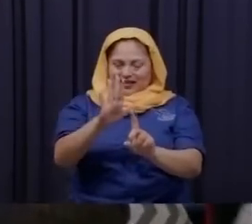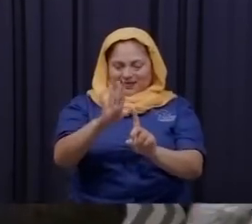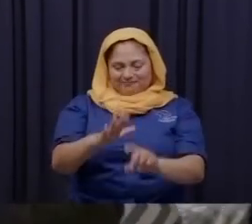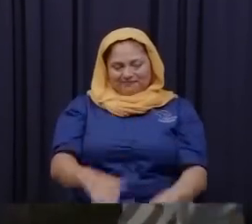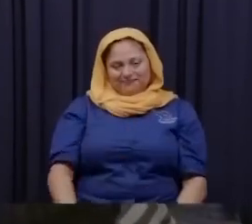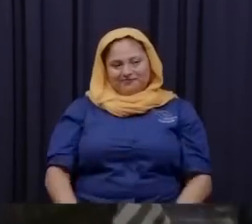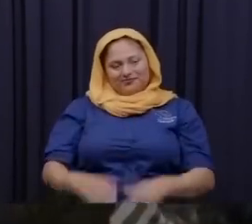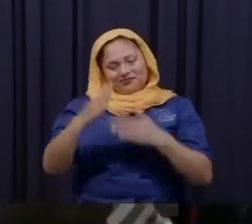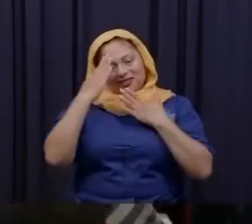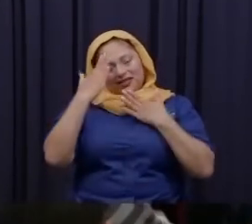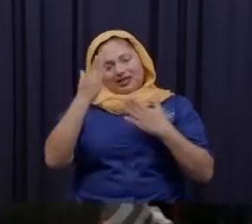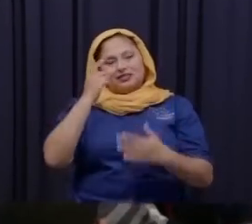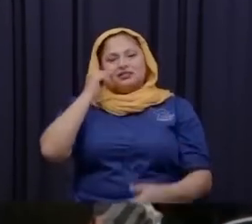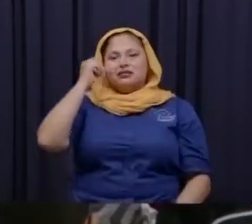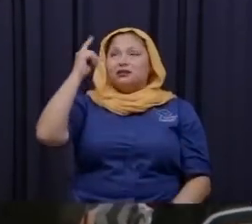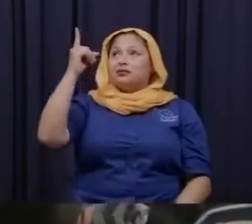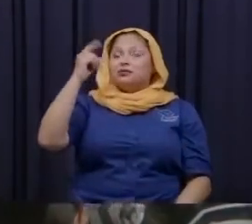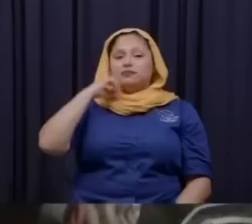Gracias, Señor.